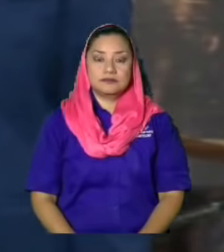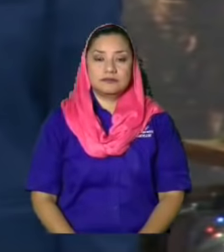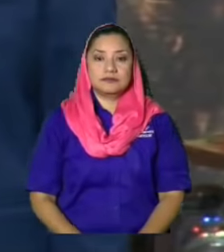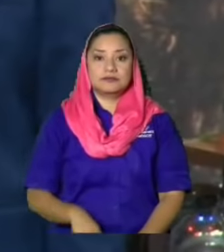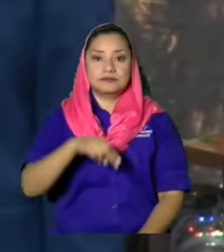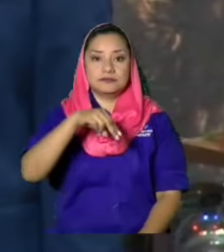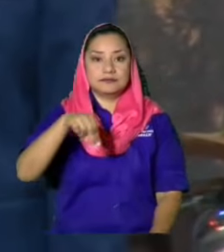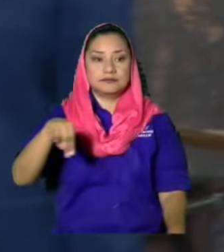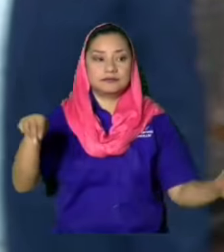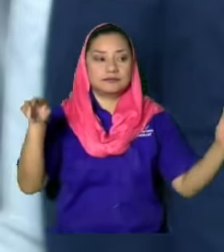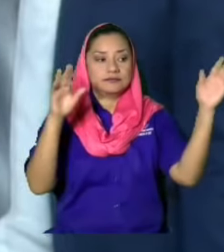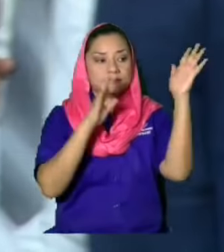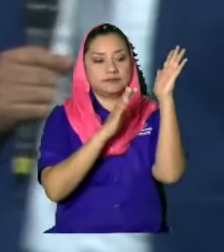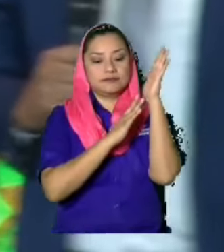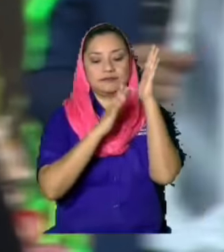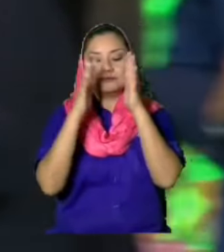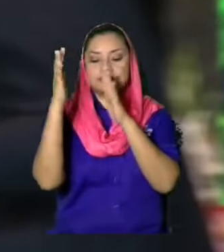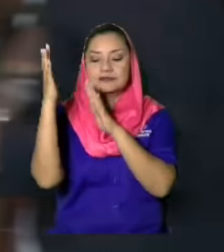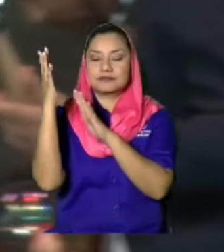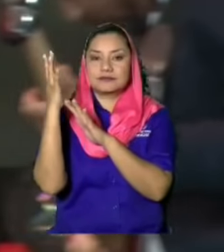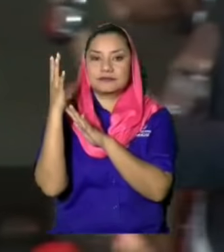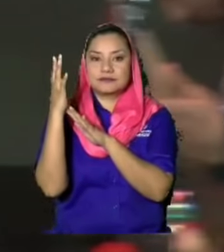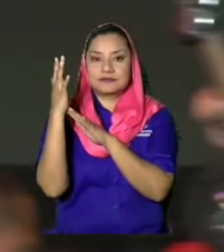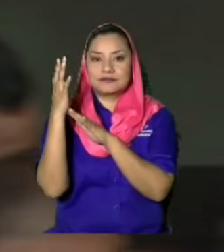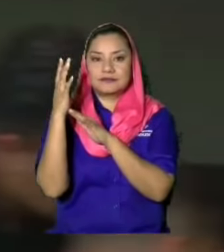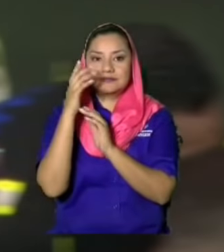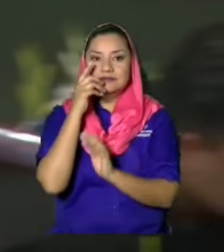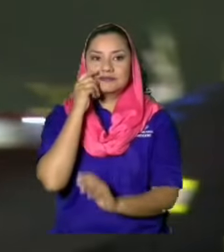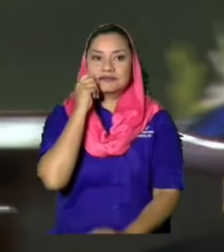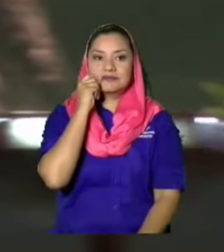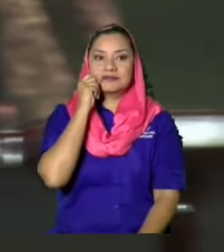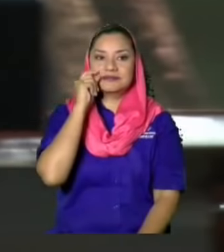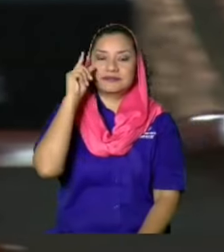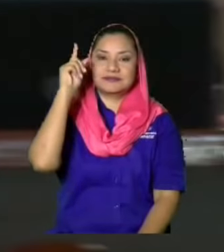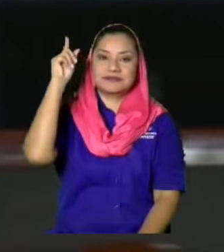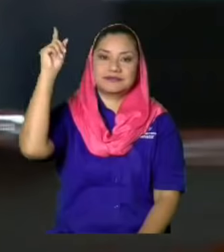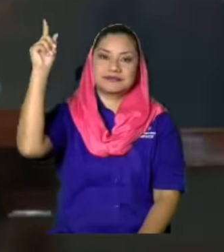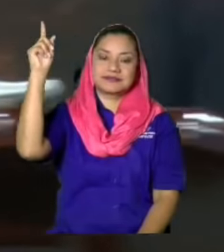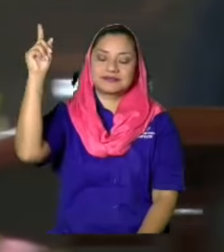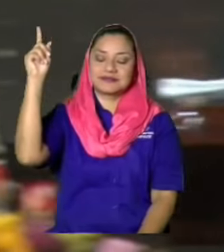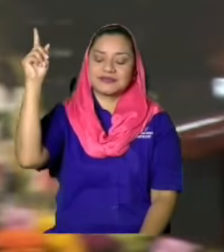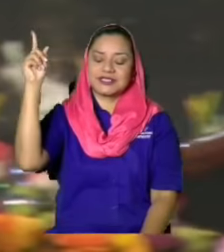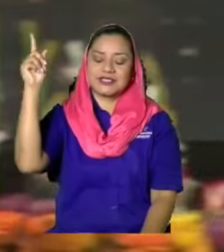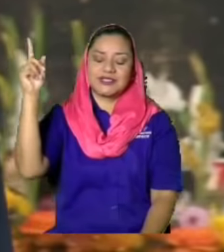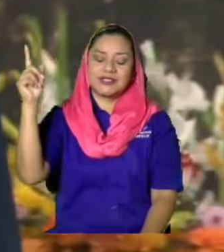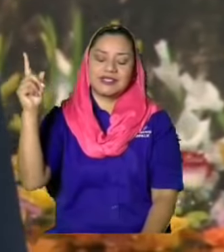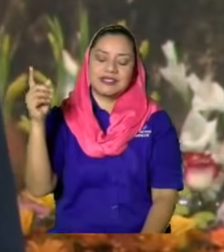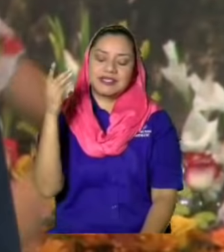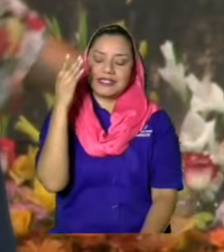Eso es, eso es. En el nombre poderoso de Jesús. En el nombre poderoso de Jesús.